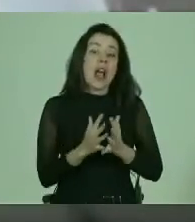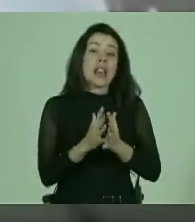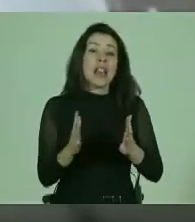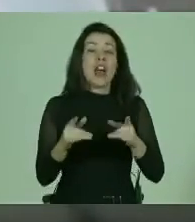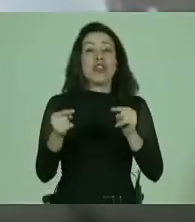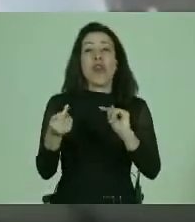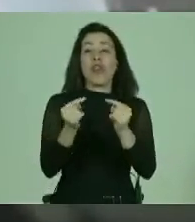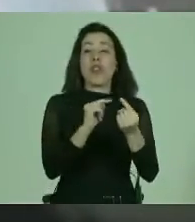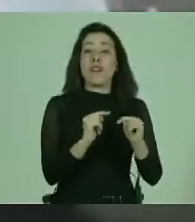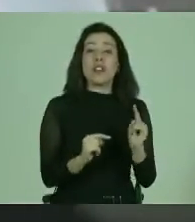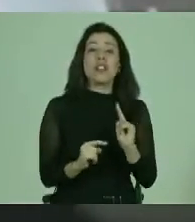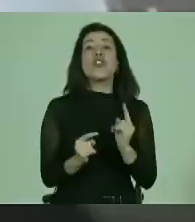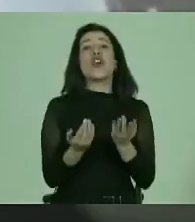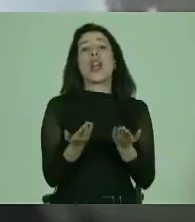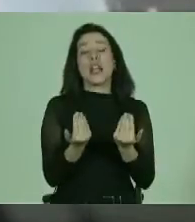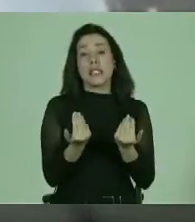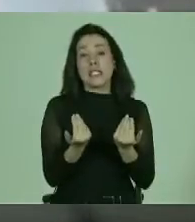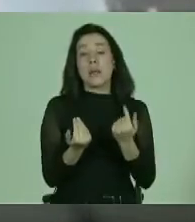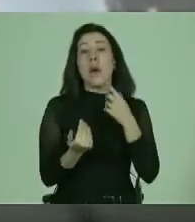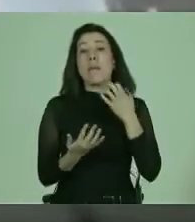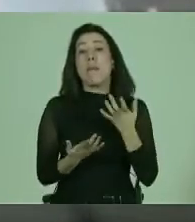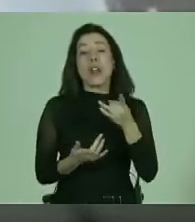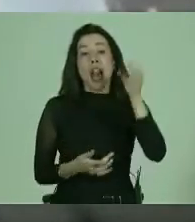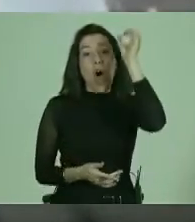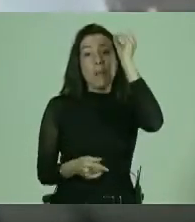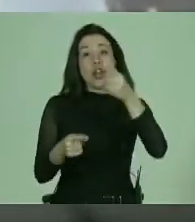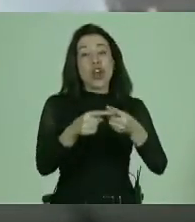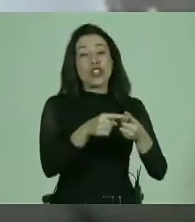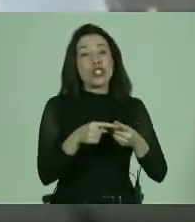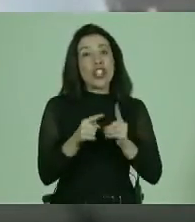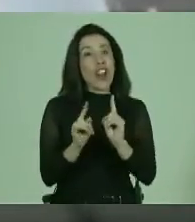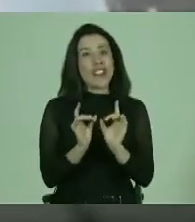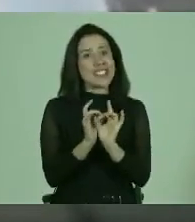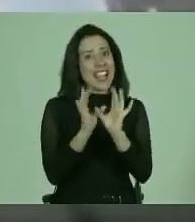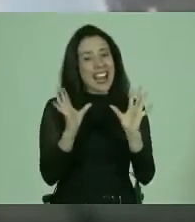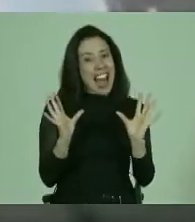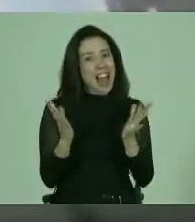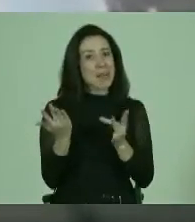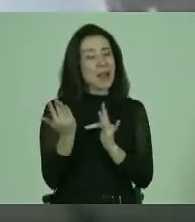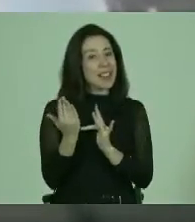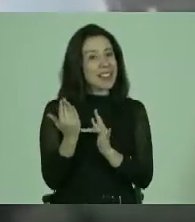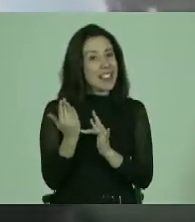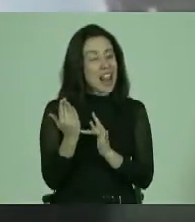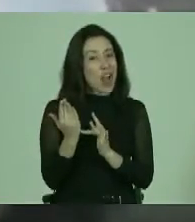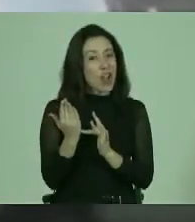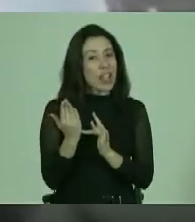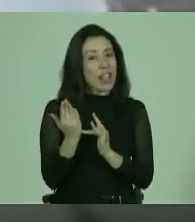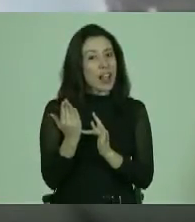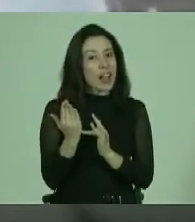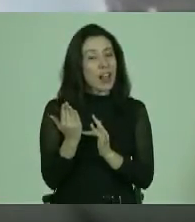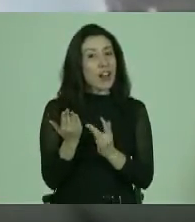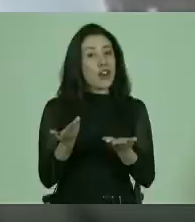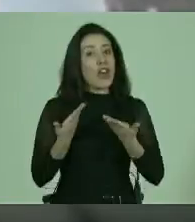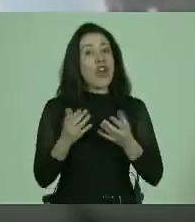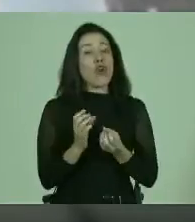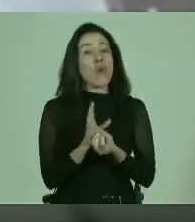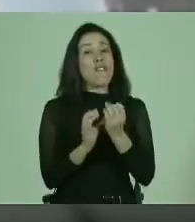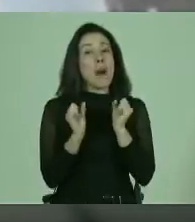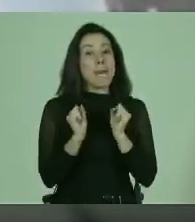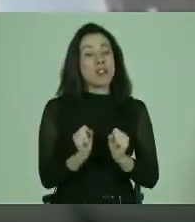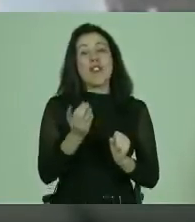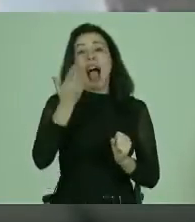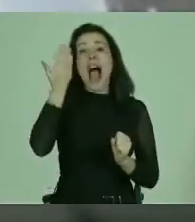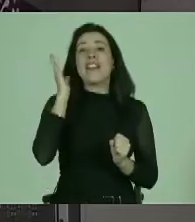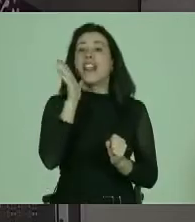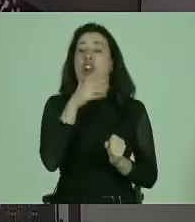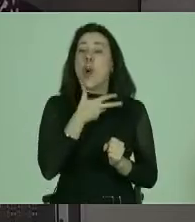ese debate sino que lo necesitamos pues porque la opinión social no es clara porque la tecnología nos colocó nuevas posibilidades que antes